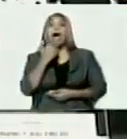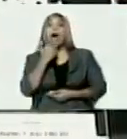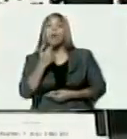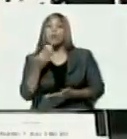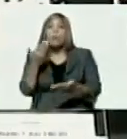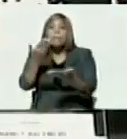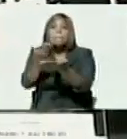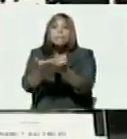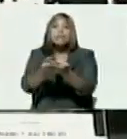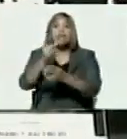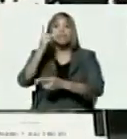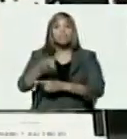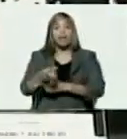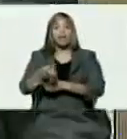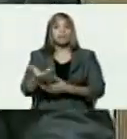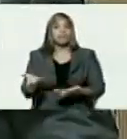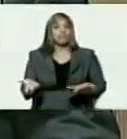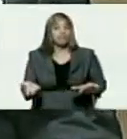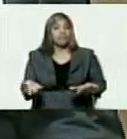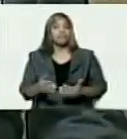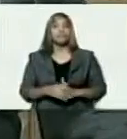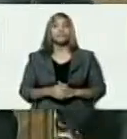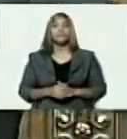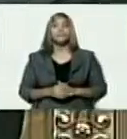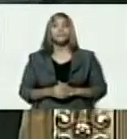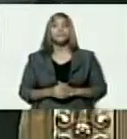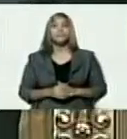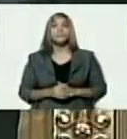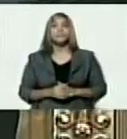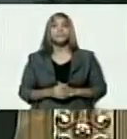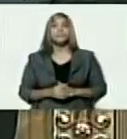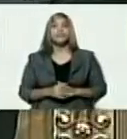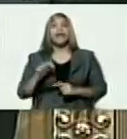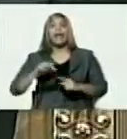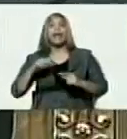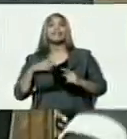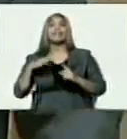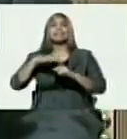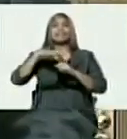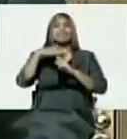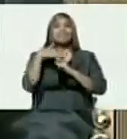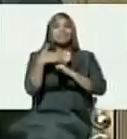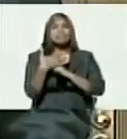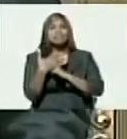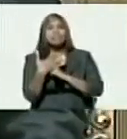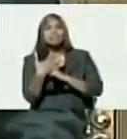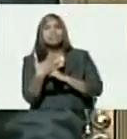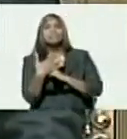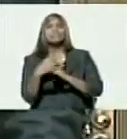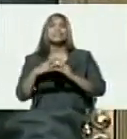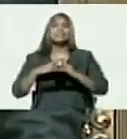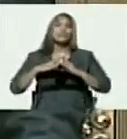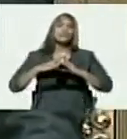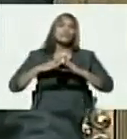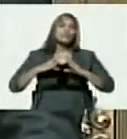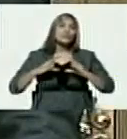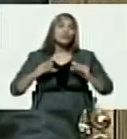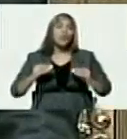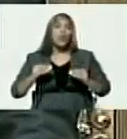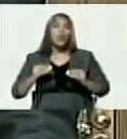habría que hacer en medio de la crisis en la que habían sumergido a